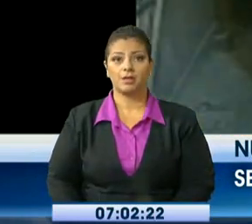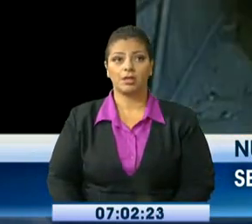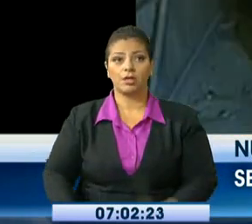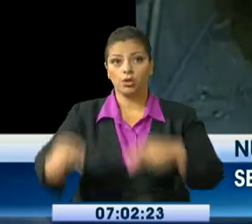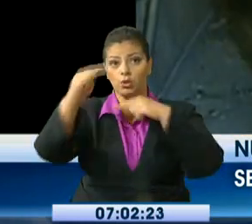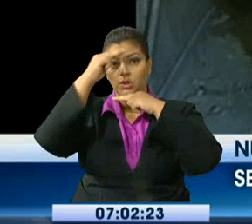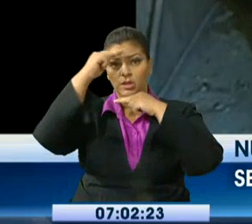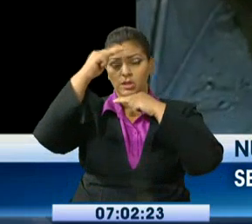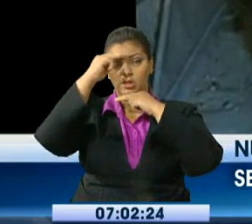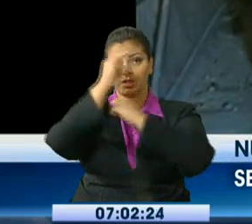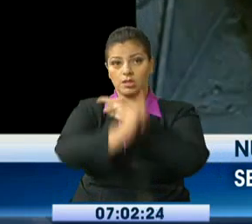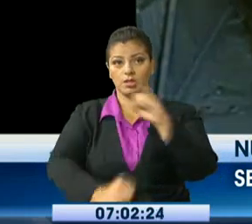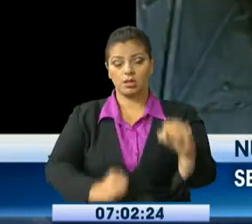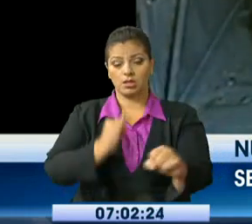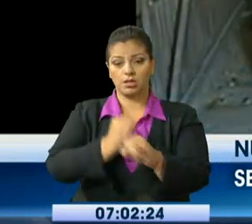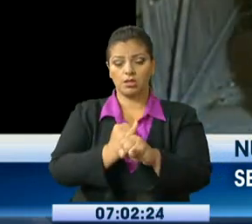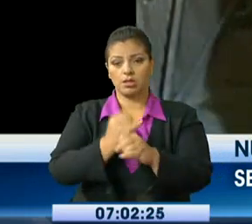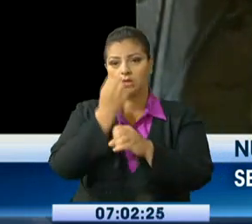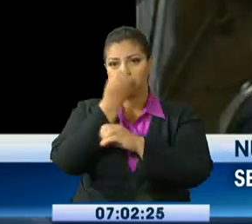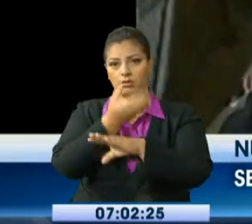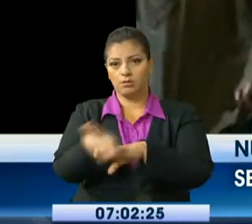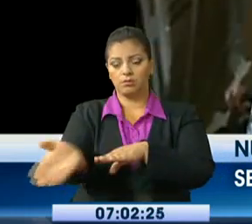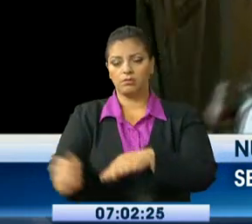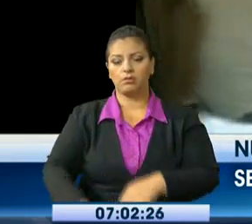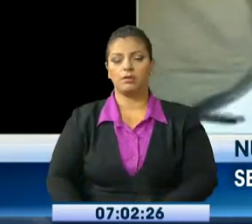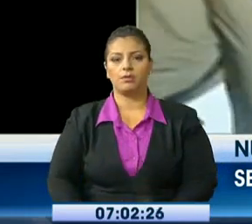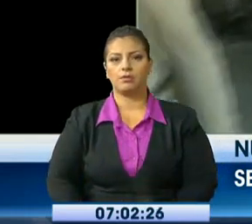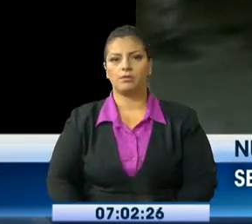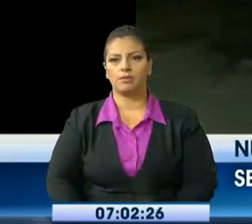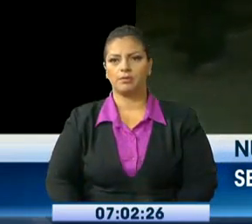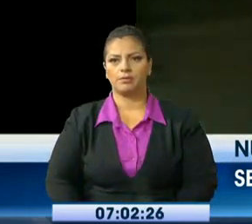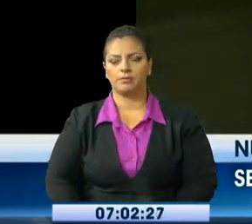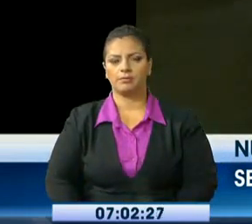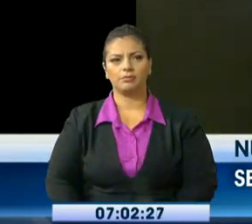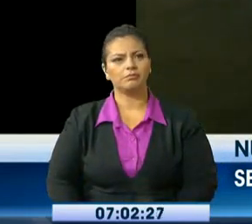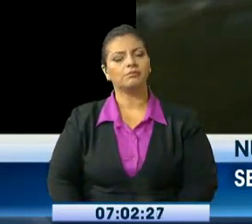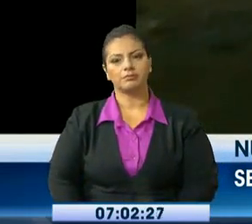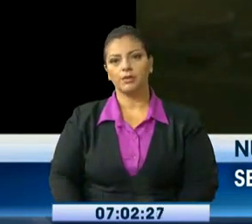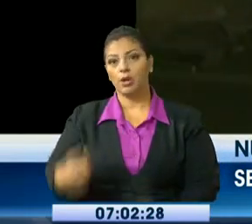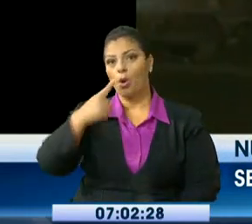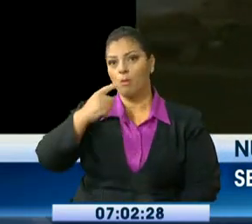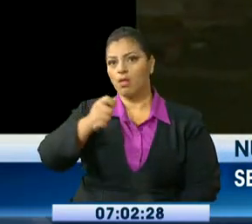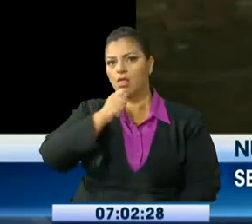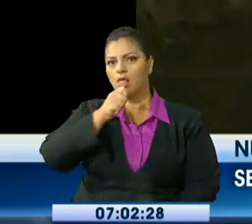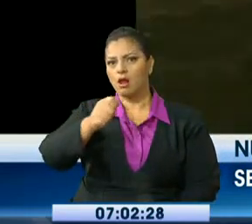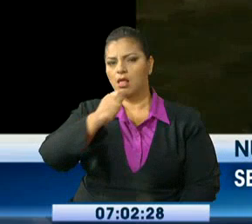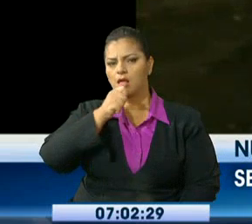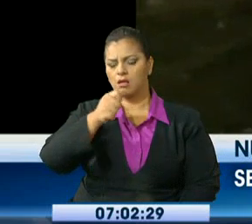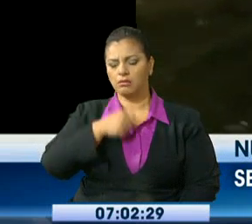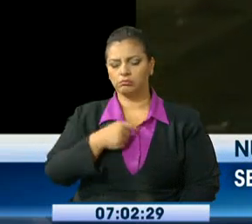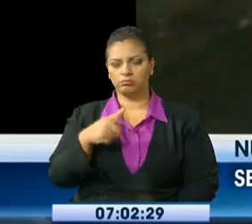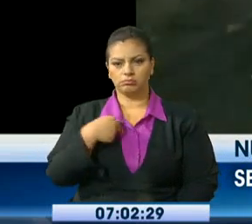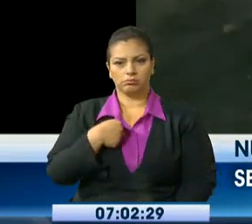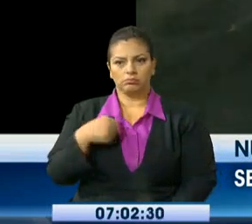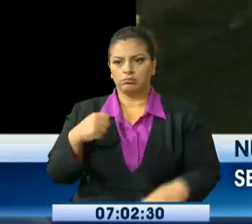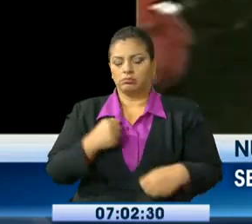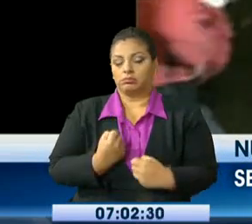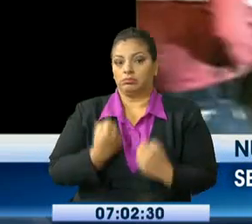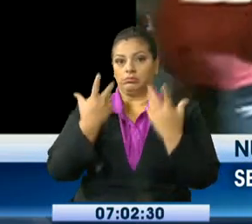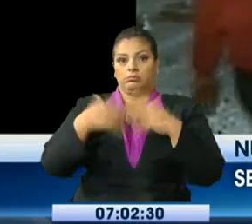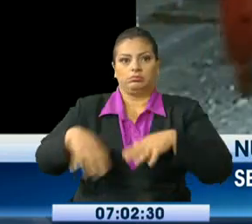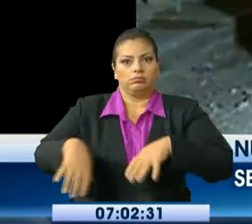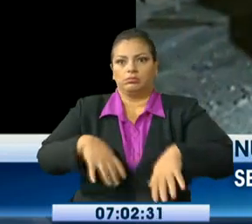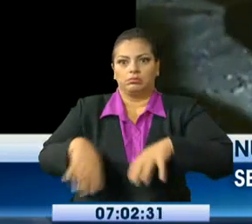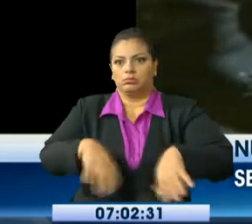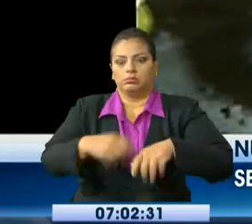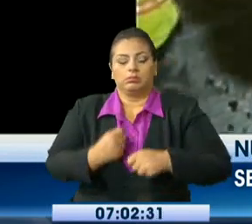periodista extranjero decir: no me sorprende el terremoto porque he estado en muchos sitios.